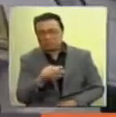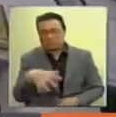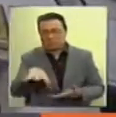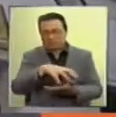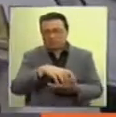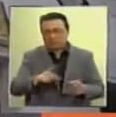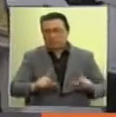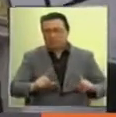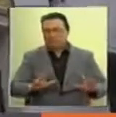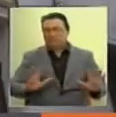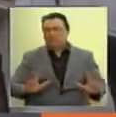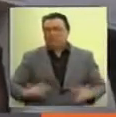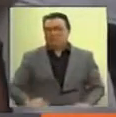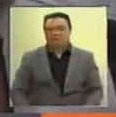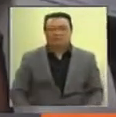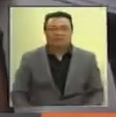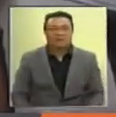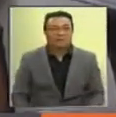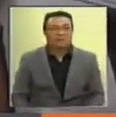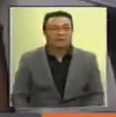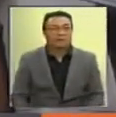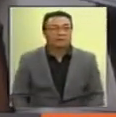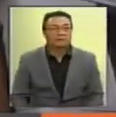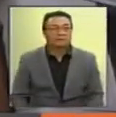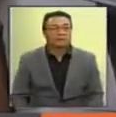del barrio Yungay.